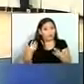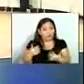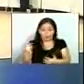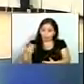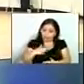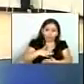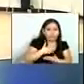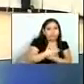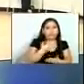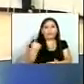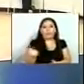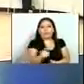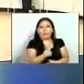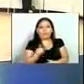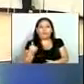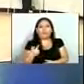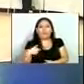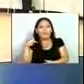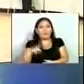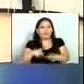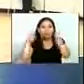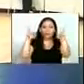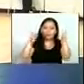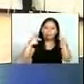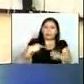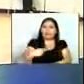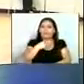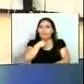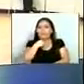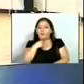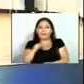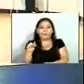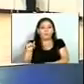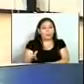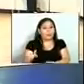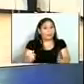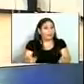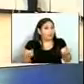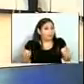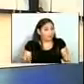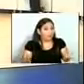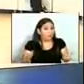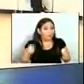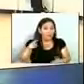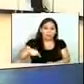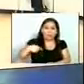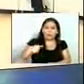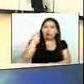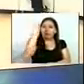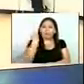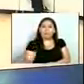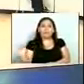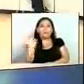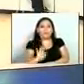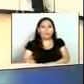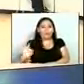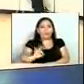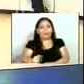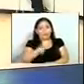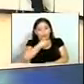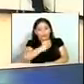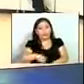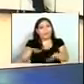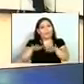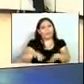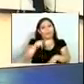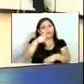solidaridad De cada uno de nosotros Esta situación caótica En la que nos encontramos Y que mañana Sea un mejor día Y que haya mejores noticias Gracias